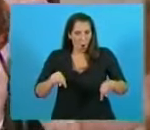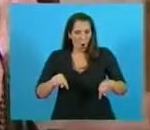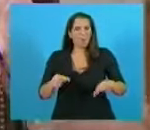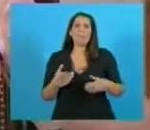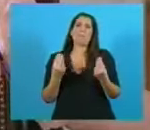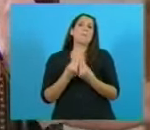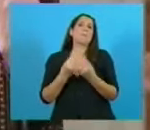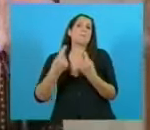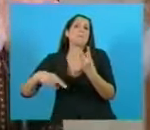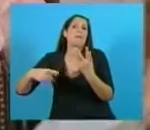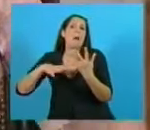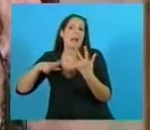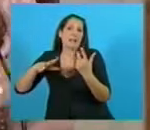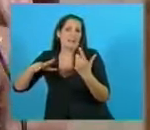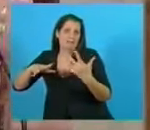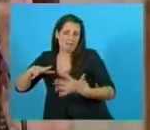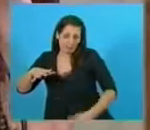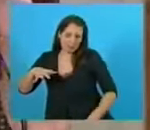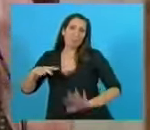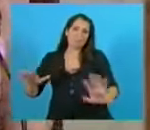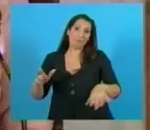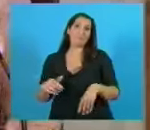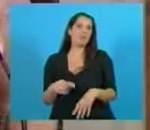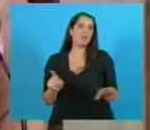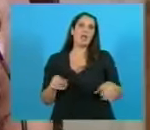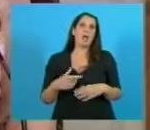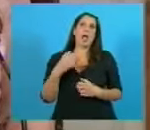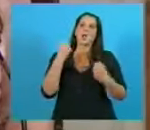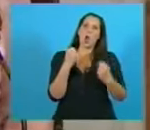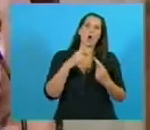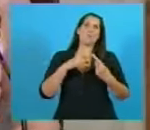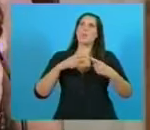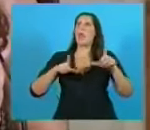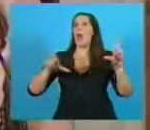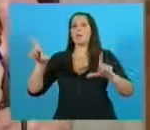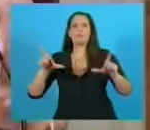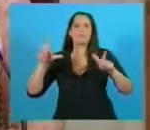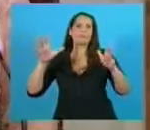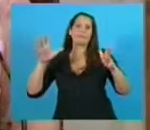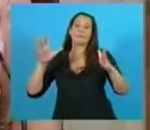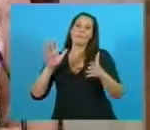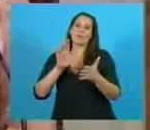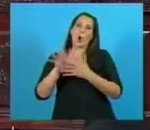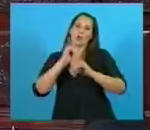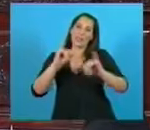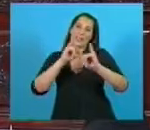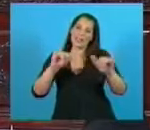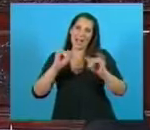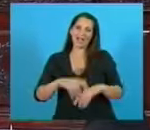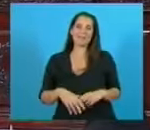faltan muchas cosas, podría hablar de lo que siempre me alcanza economía, los medios y las buenas noticias para que nadie se